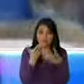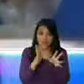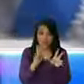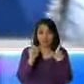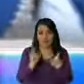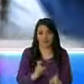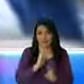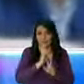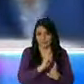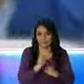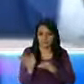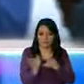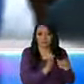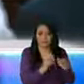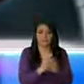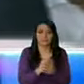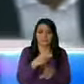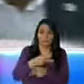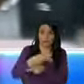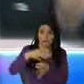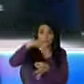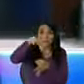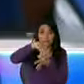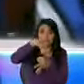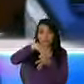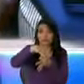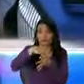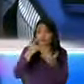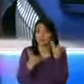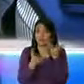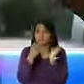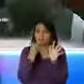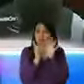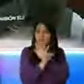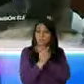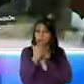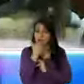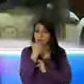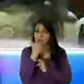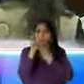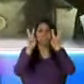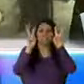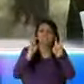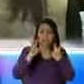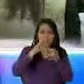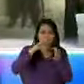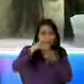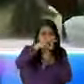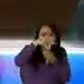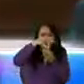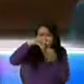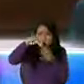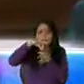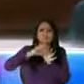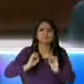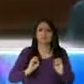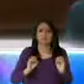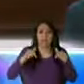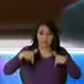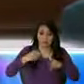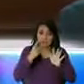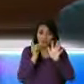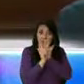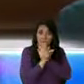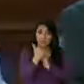Entre tanto, en el CNE no se registra denuncia alguna sobre supuesto fraude electoral. No se ha presentado